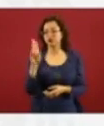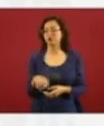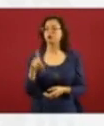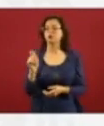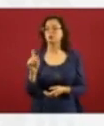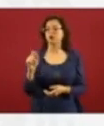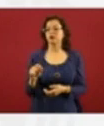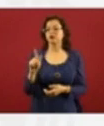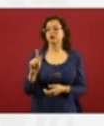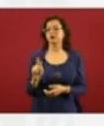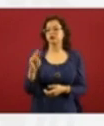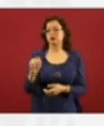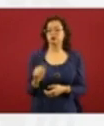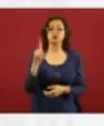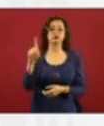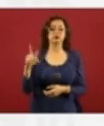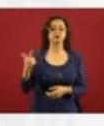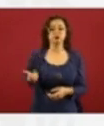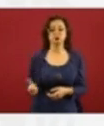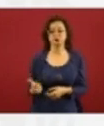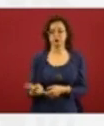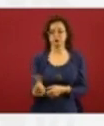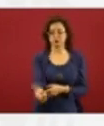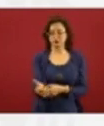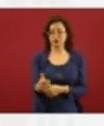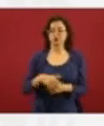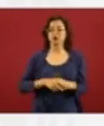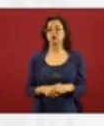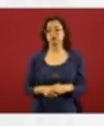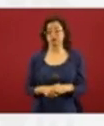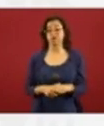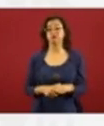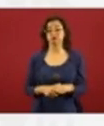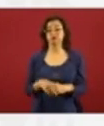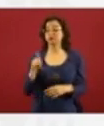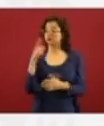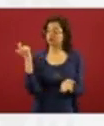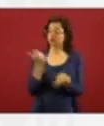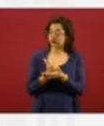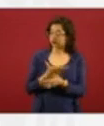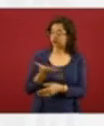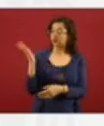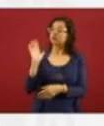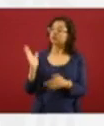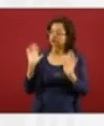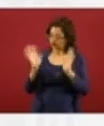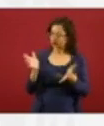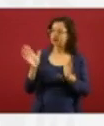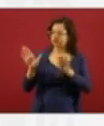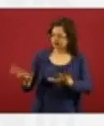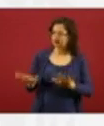79 centavos en León, Guanajuato, que les encanta dar cara a mis paisanos, ya bájenle por